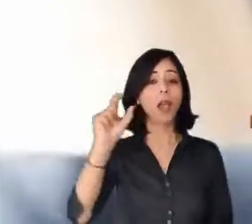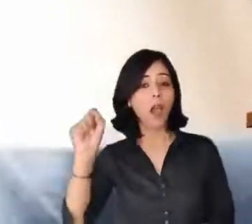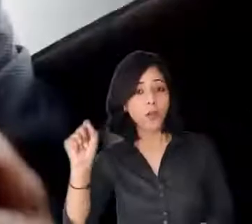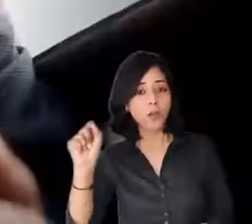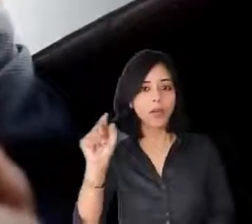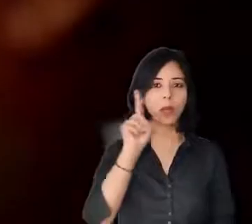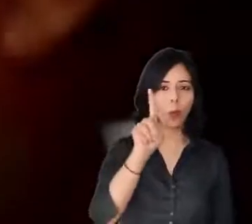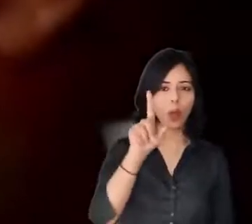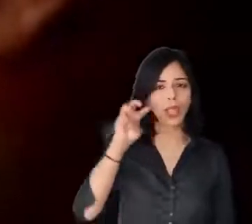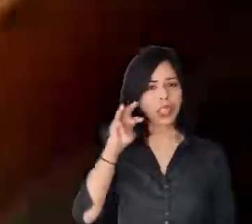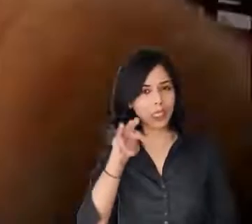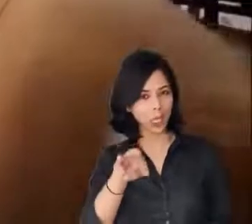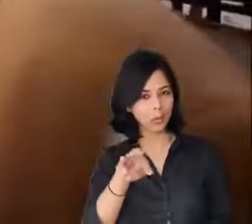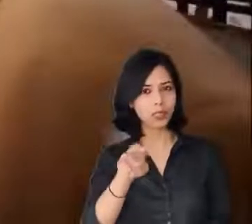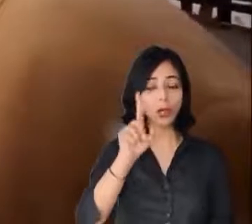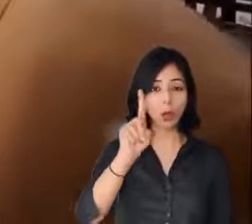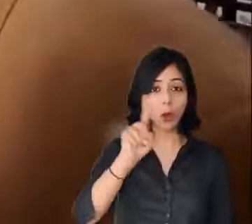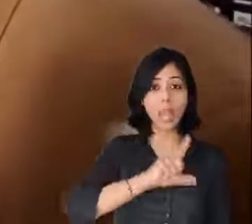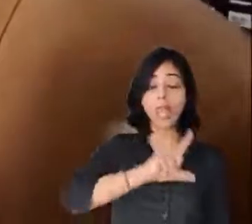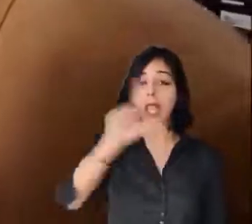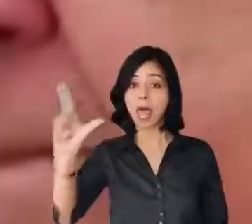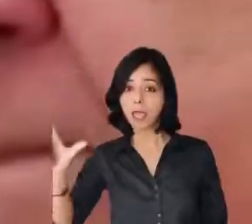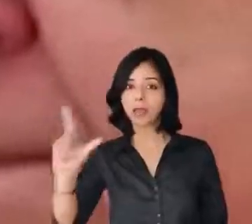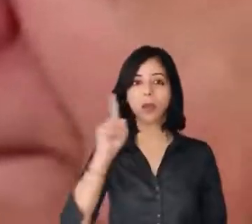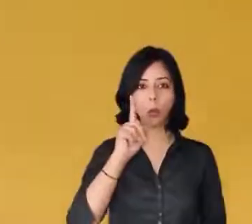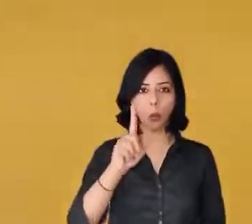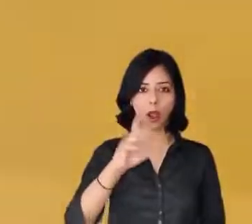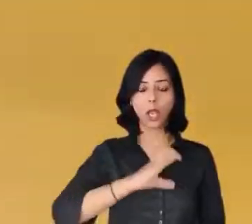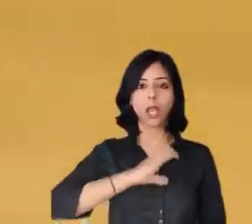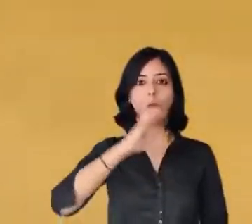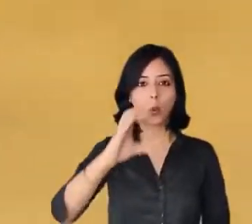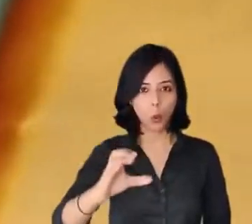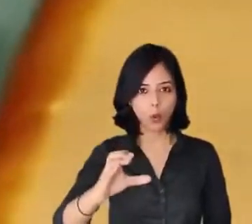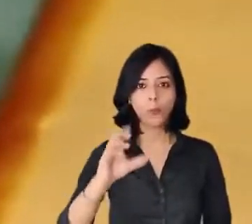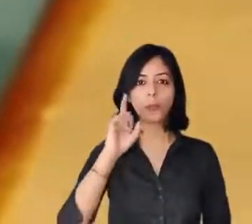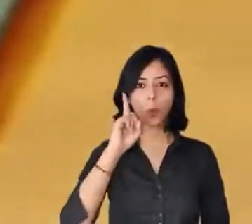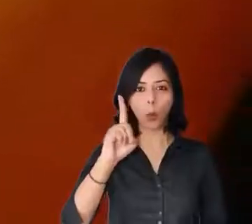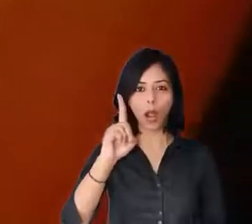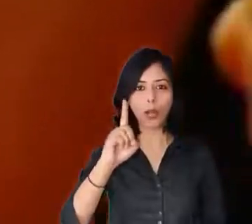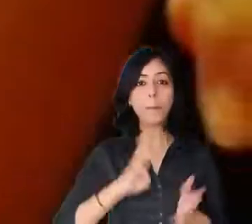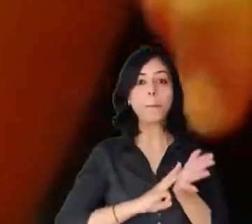El teniente Latz y el detective sargento Hinners decidieron emplear la antigua estrategia del policía bueno y el policía